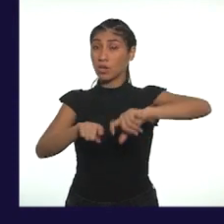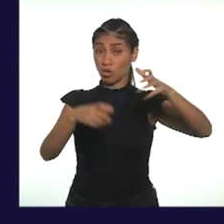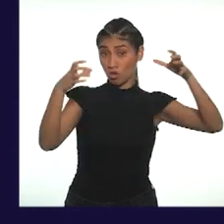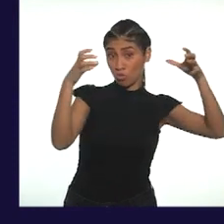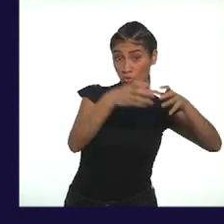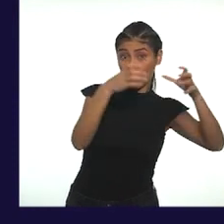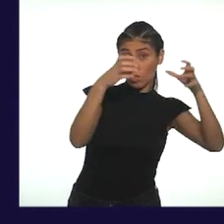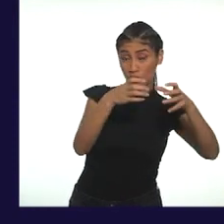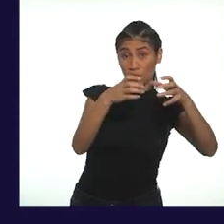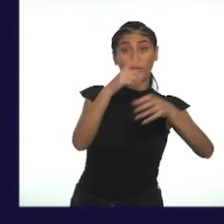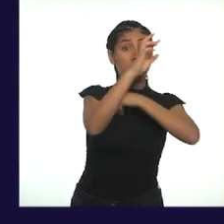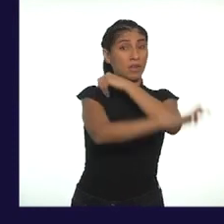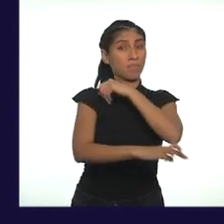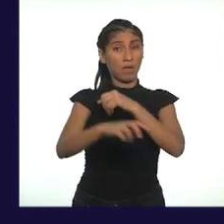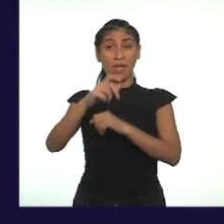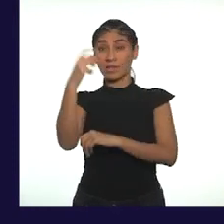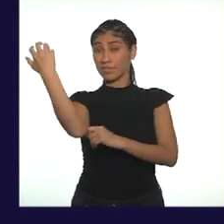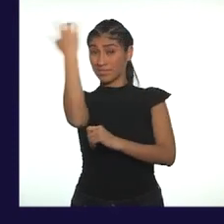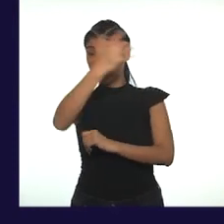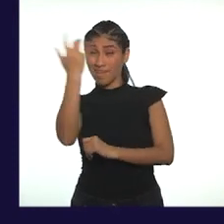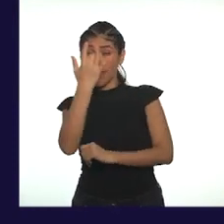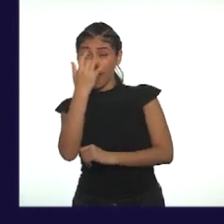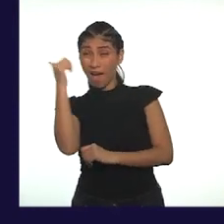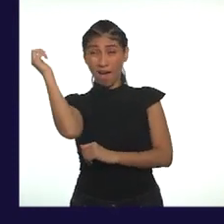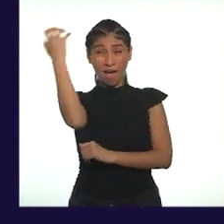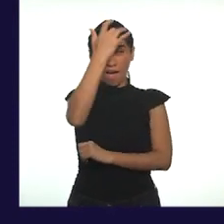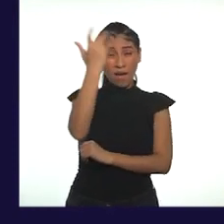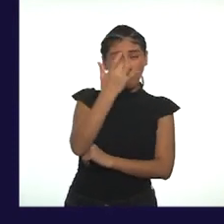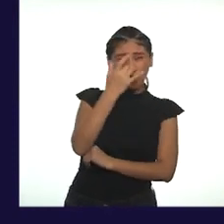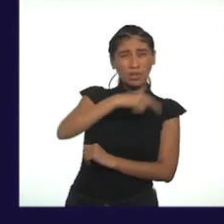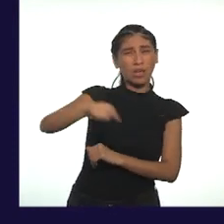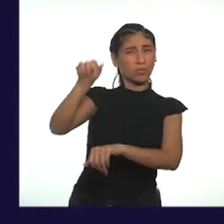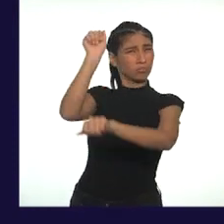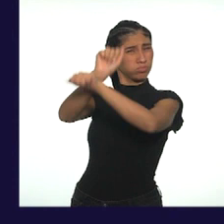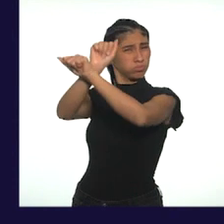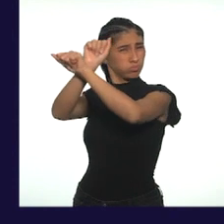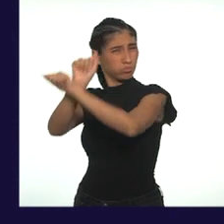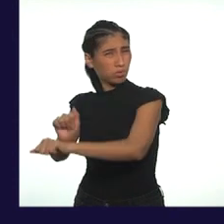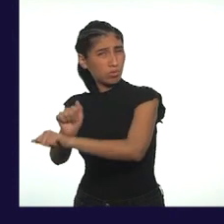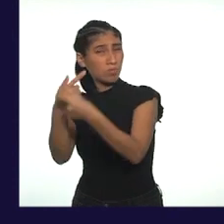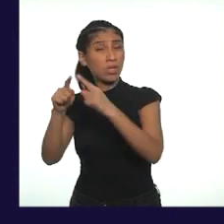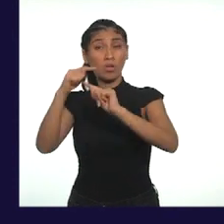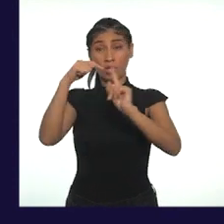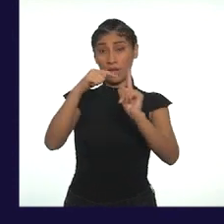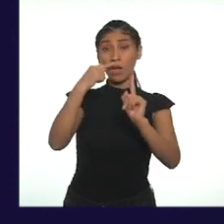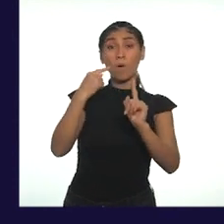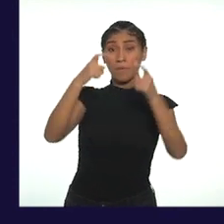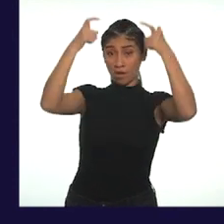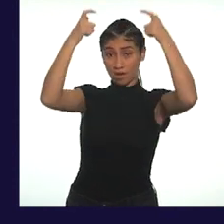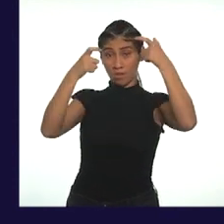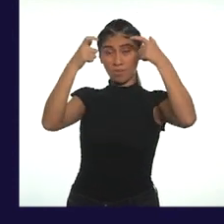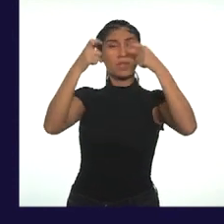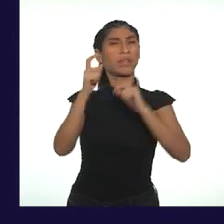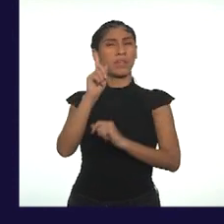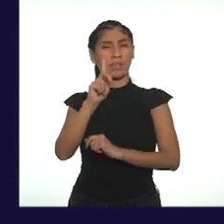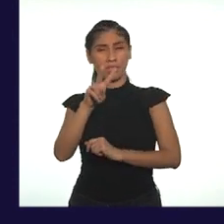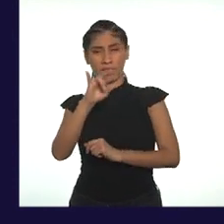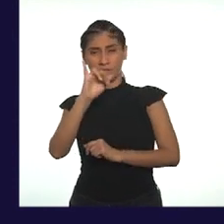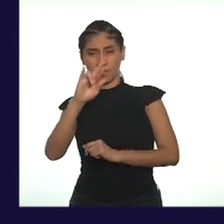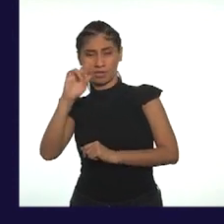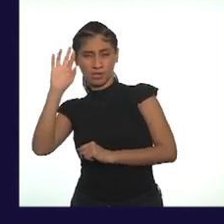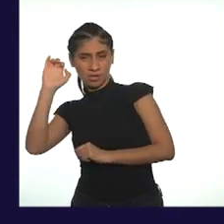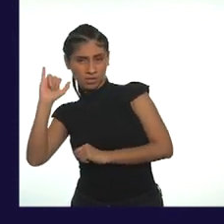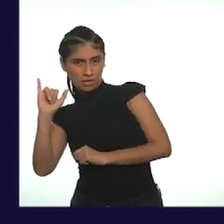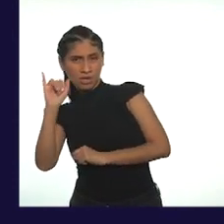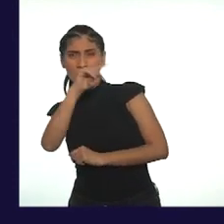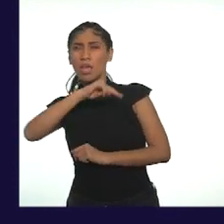sus descendientes eran esclavizados. La única autoridad reconocida era el virrey, que era designado por el rey de